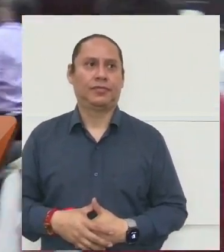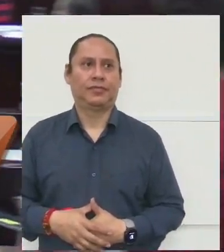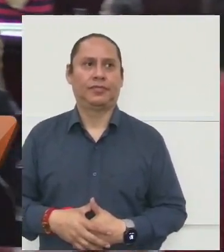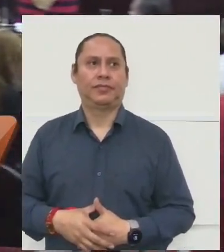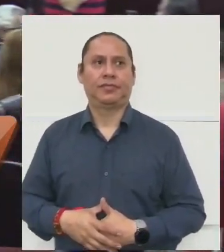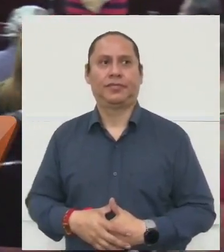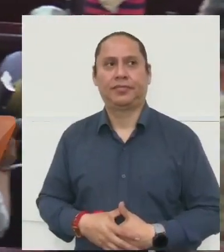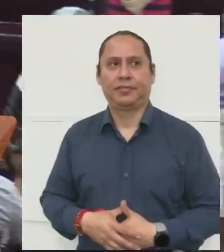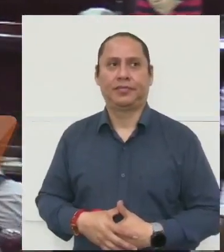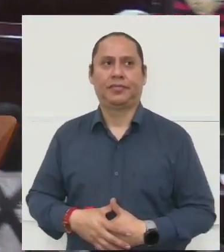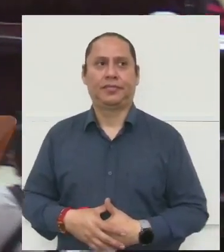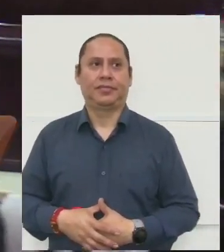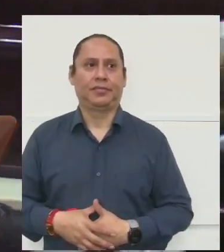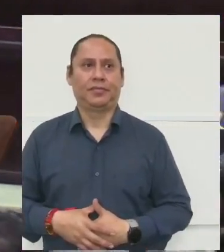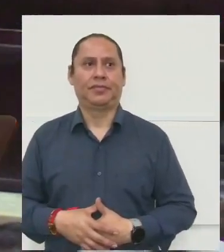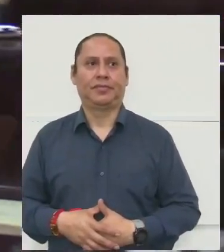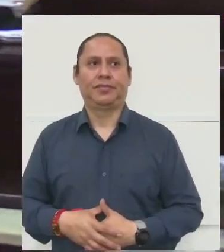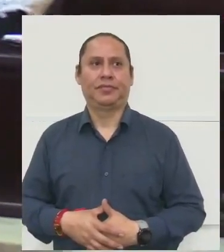pie